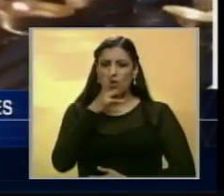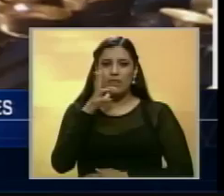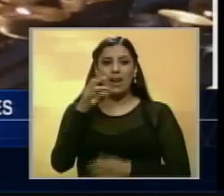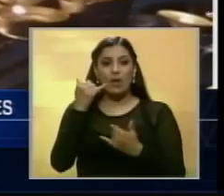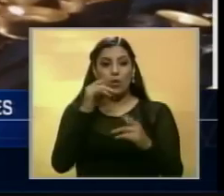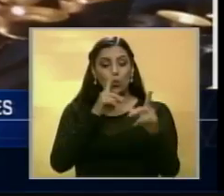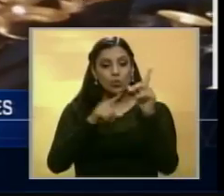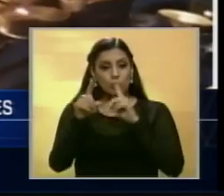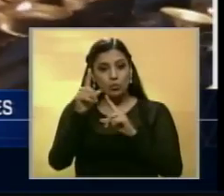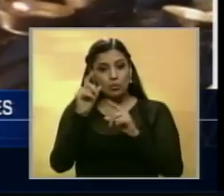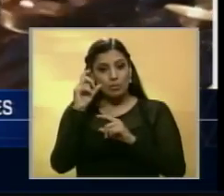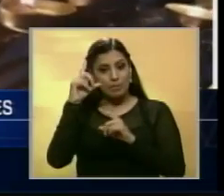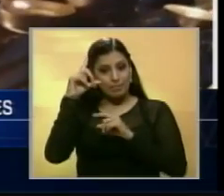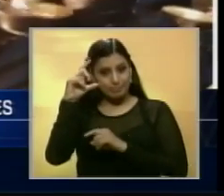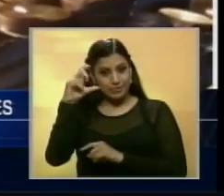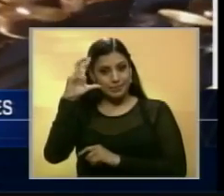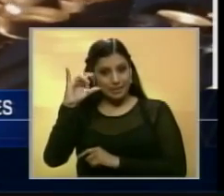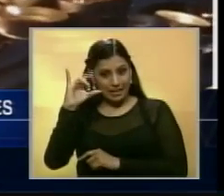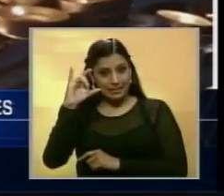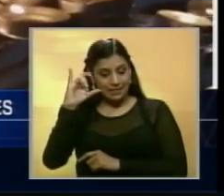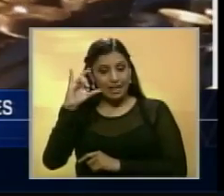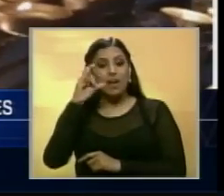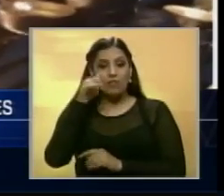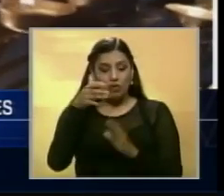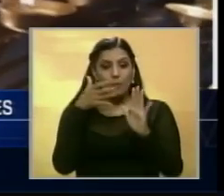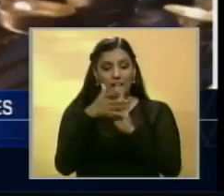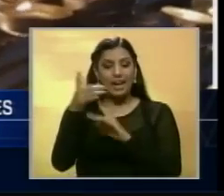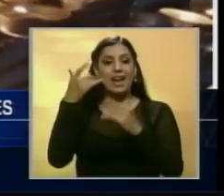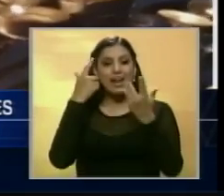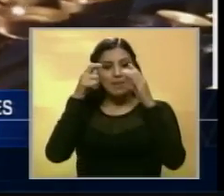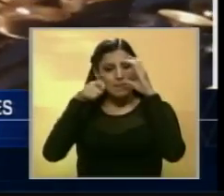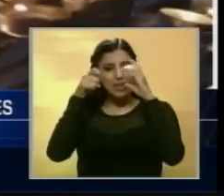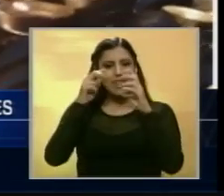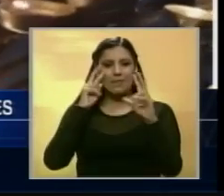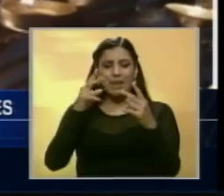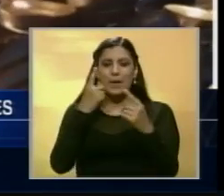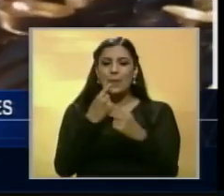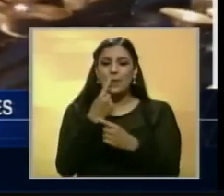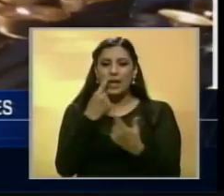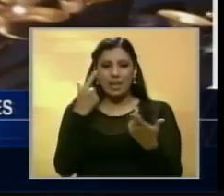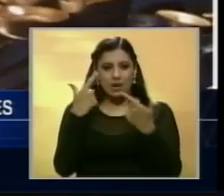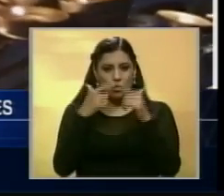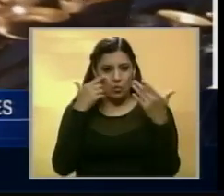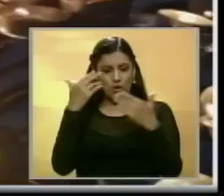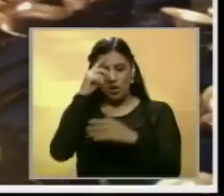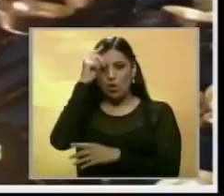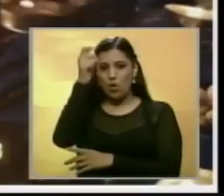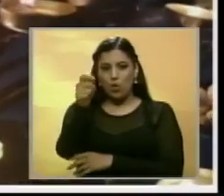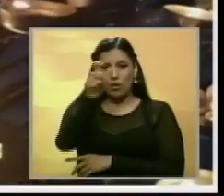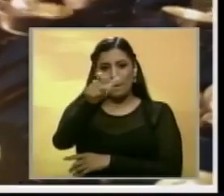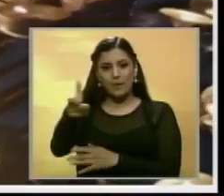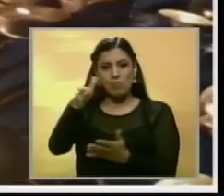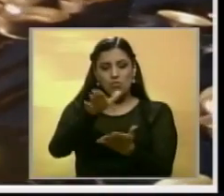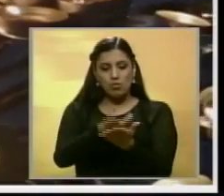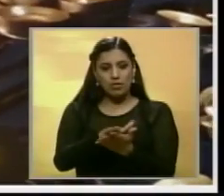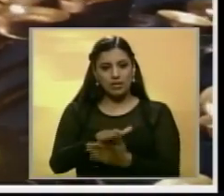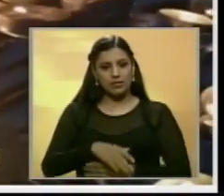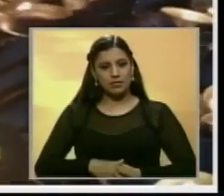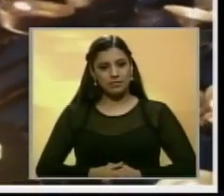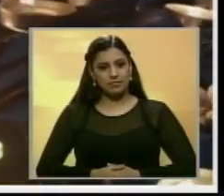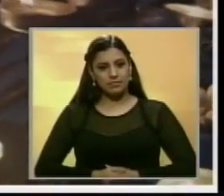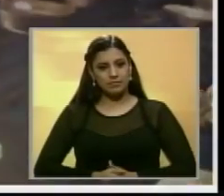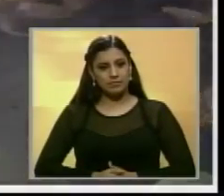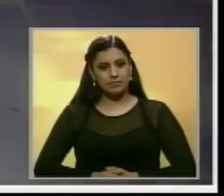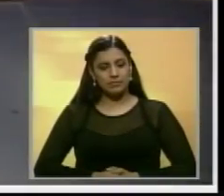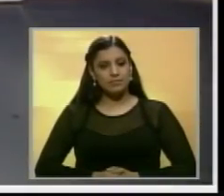de la red social Instagram, donde colgó un video en el que se observan unas velas encendidas en honor de las víctimas de la masacre de